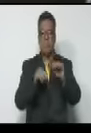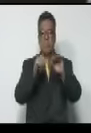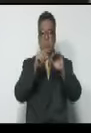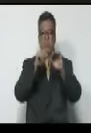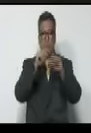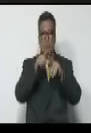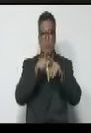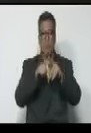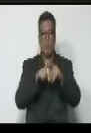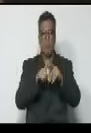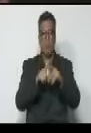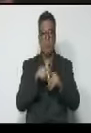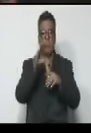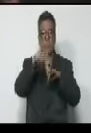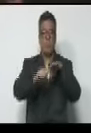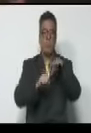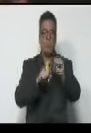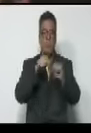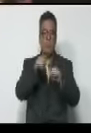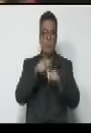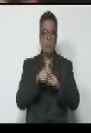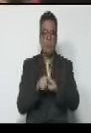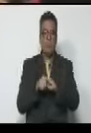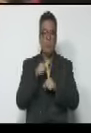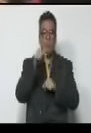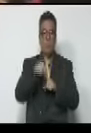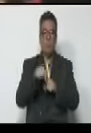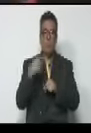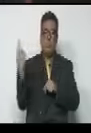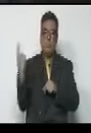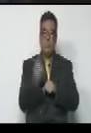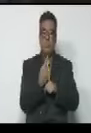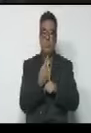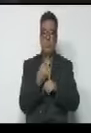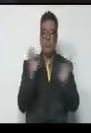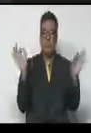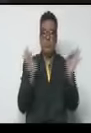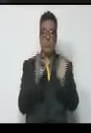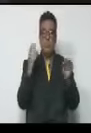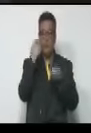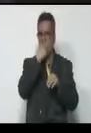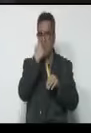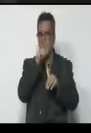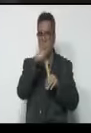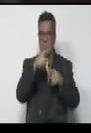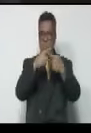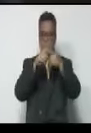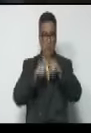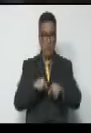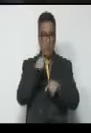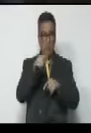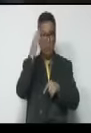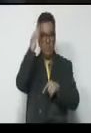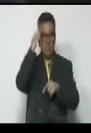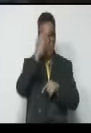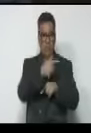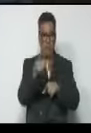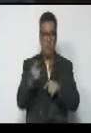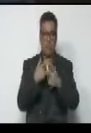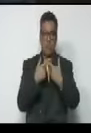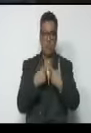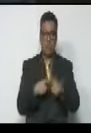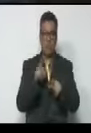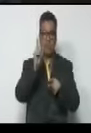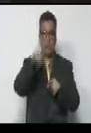las incautaciones, nos damos cuenta que por aquí no está pasando droga. Ahí están las cifras. Pero